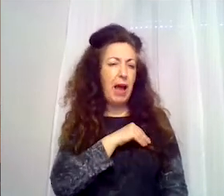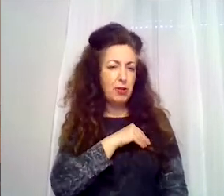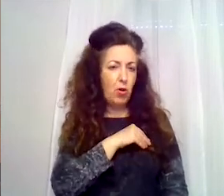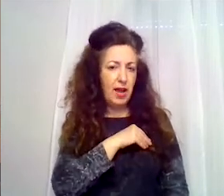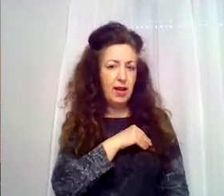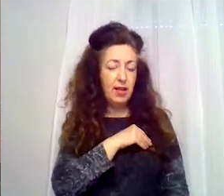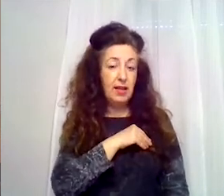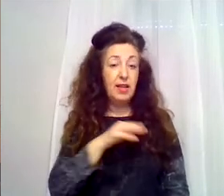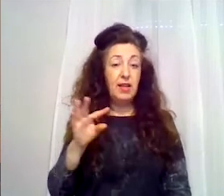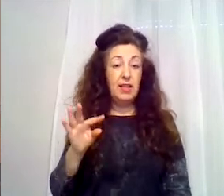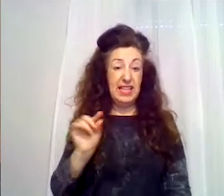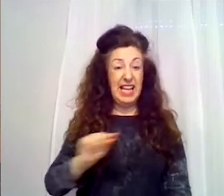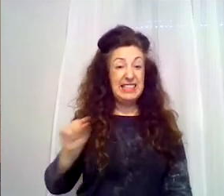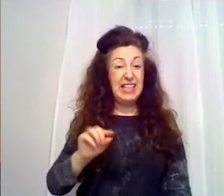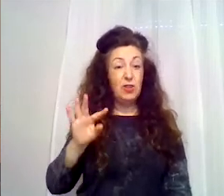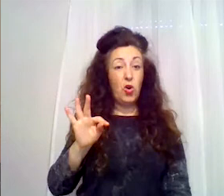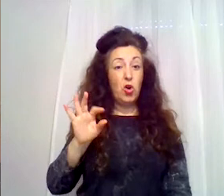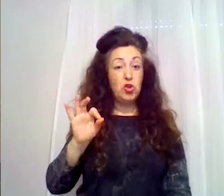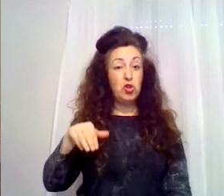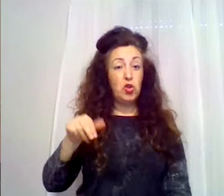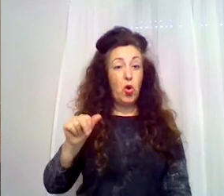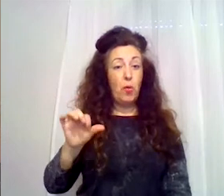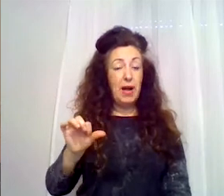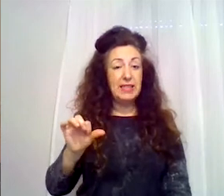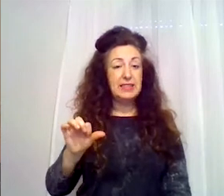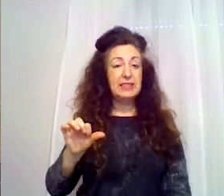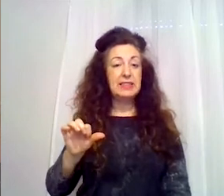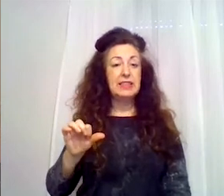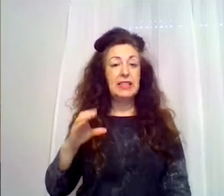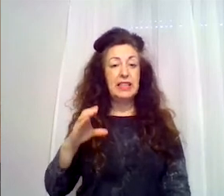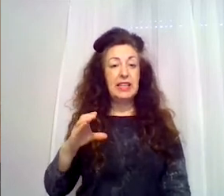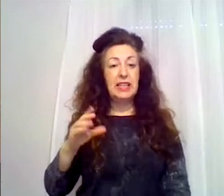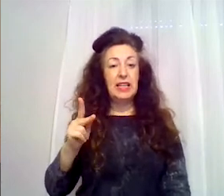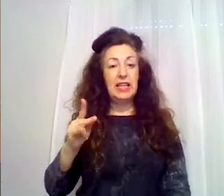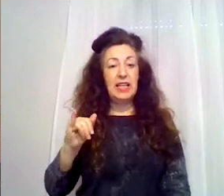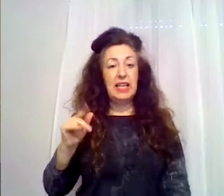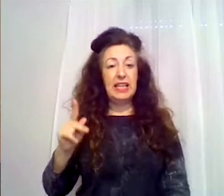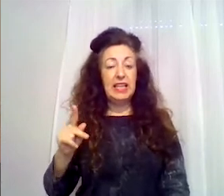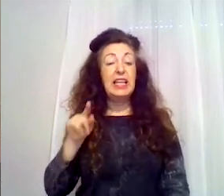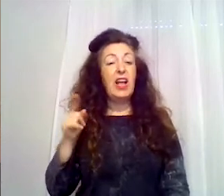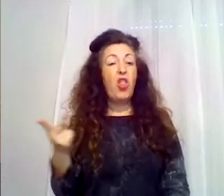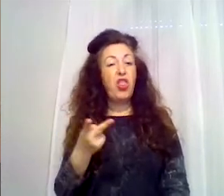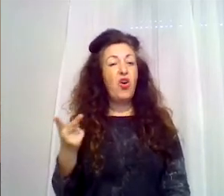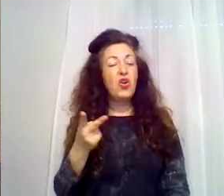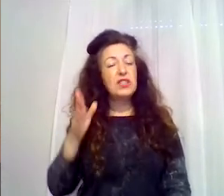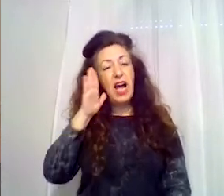del concepto hombre. Bueno, nos extenderíamos mucho en ese tema. El último